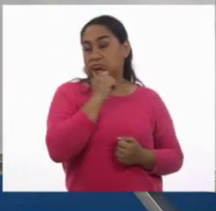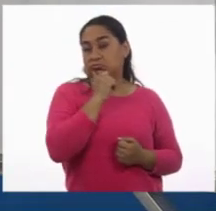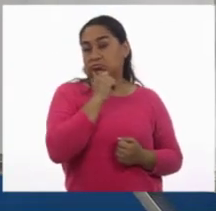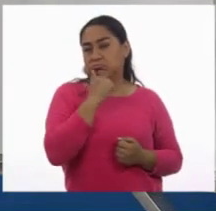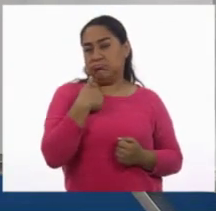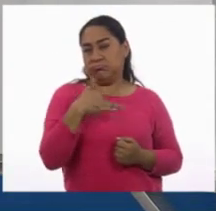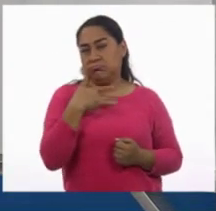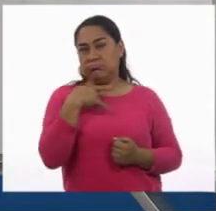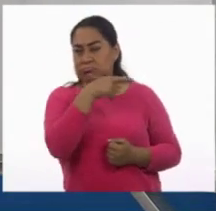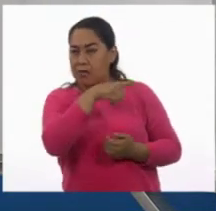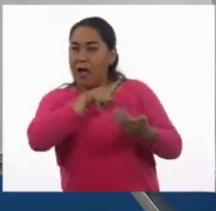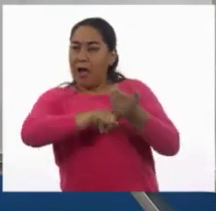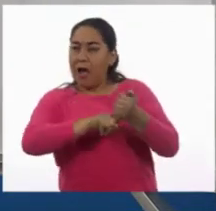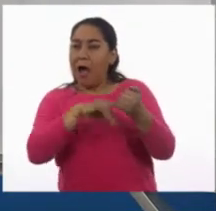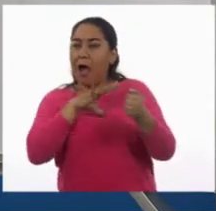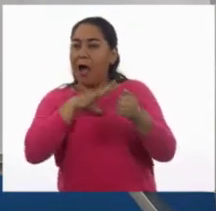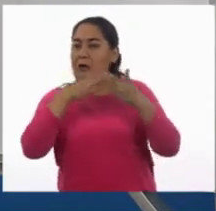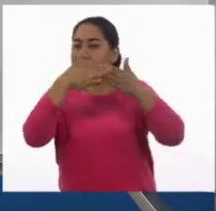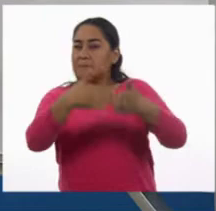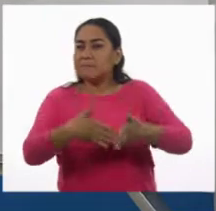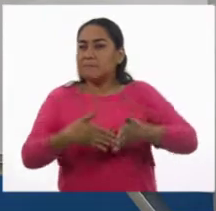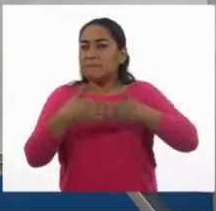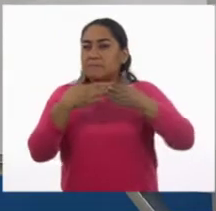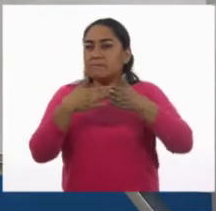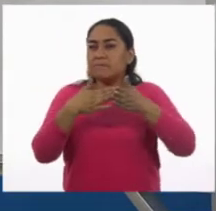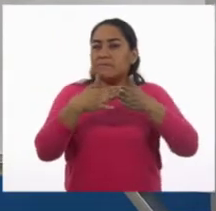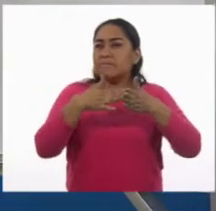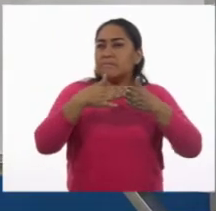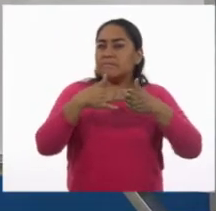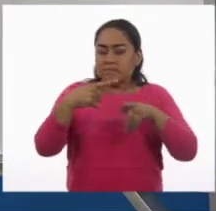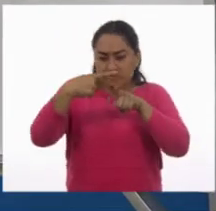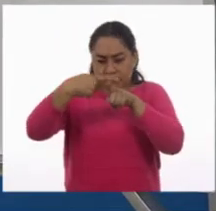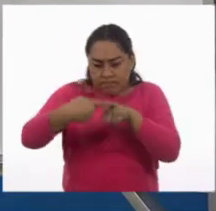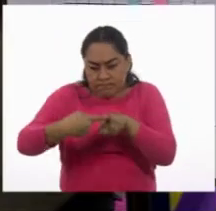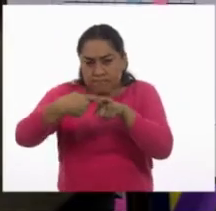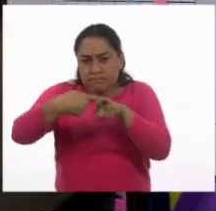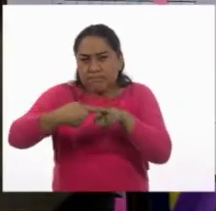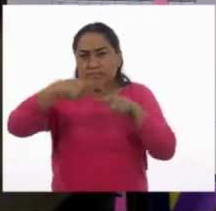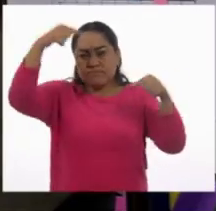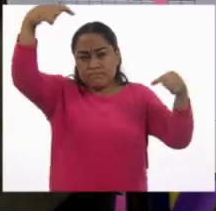alguna nave en el 5E.